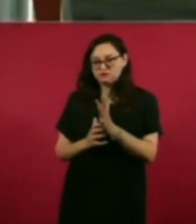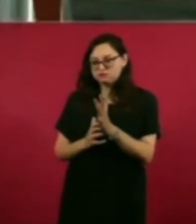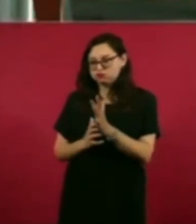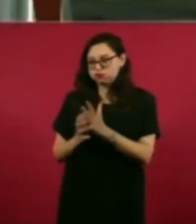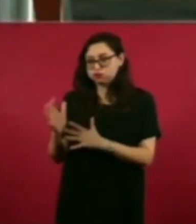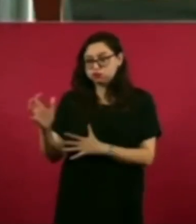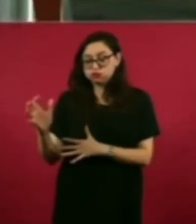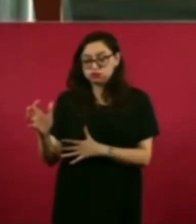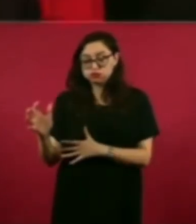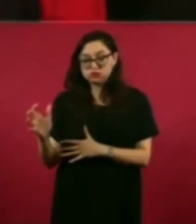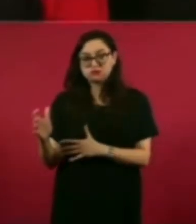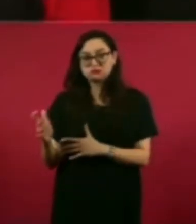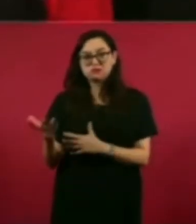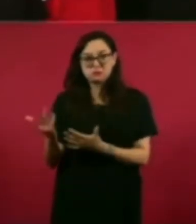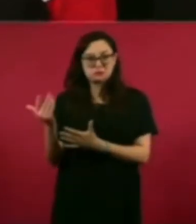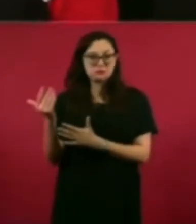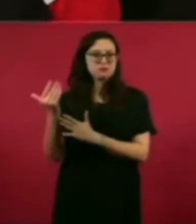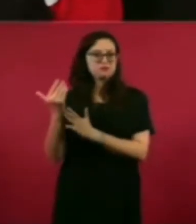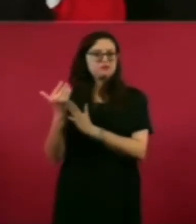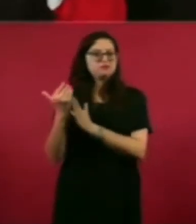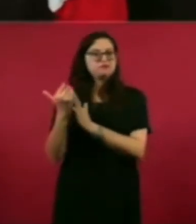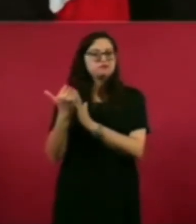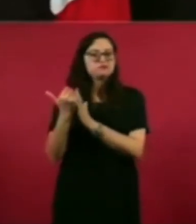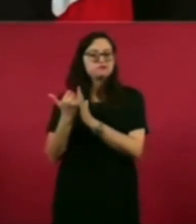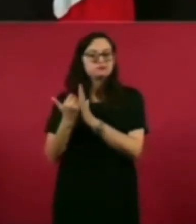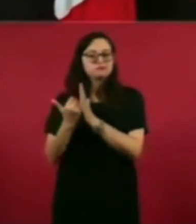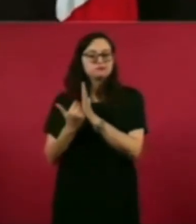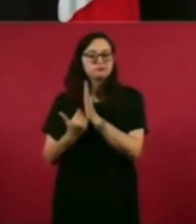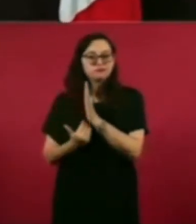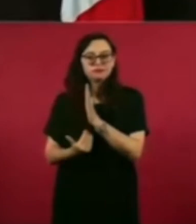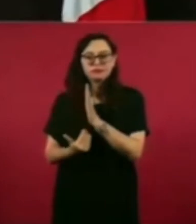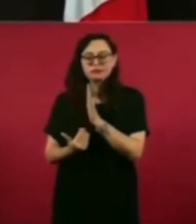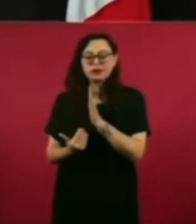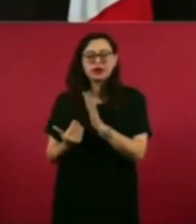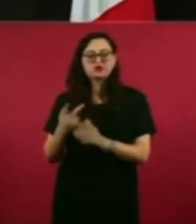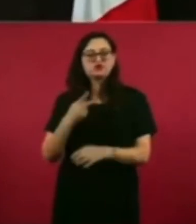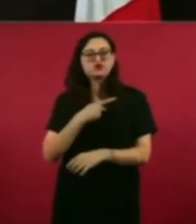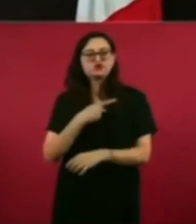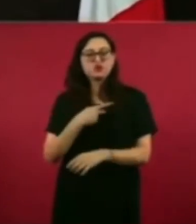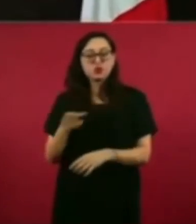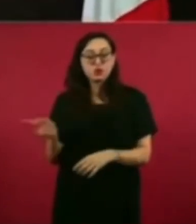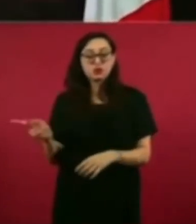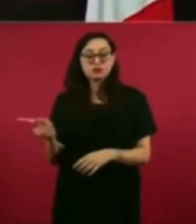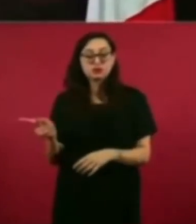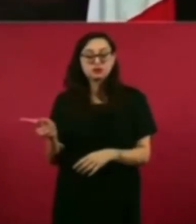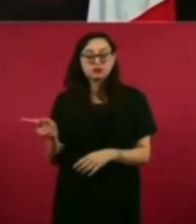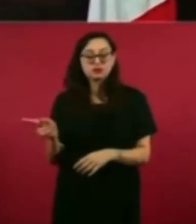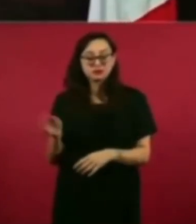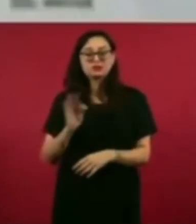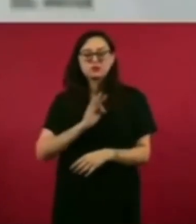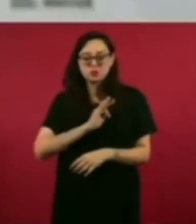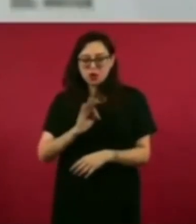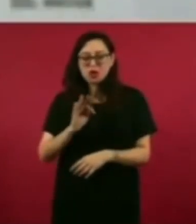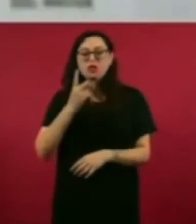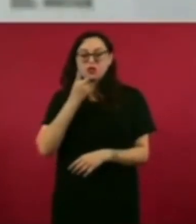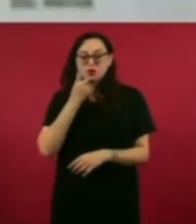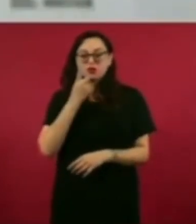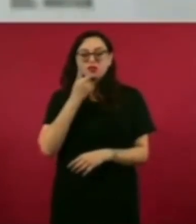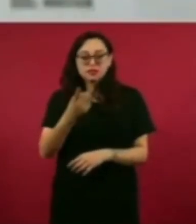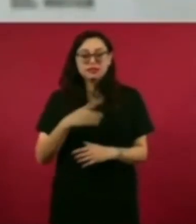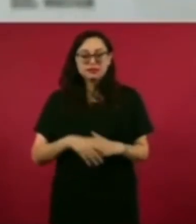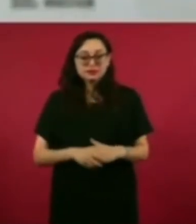sucedía en décadas. Y puedo decir que aún con